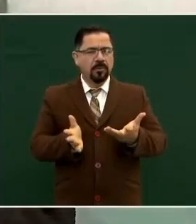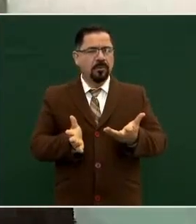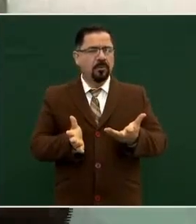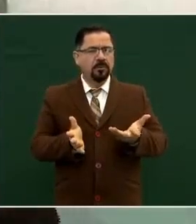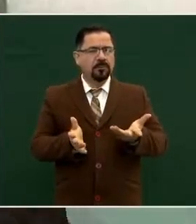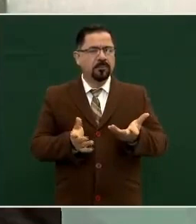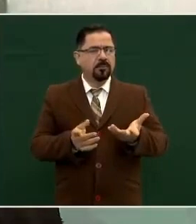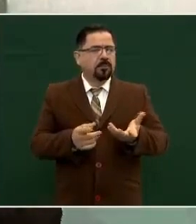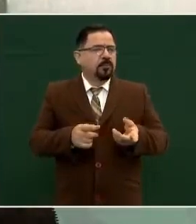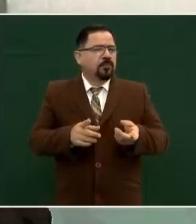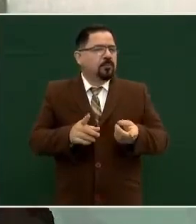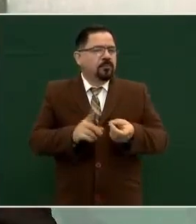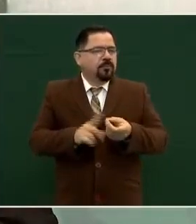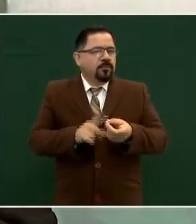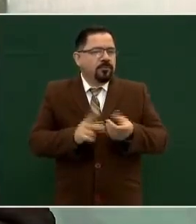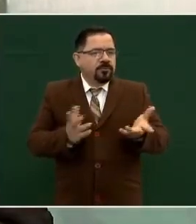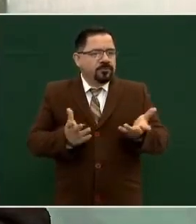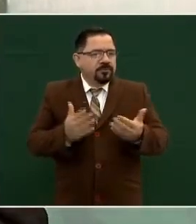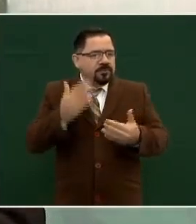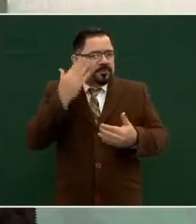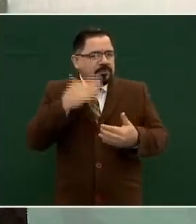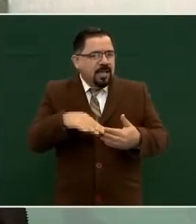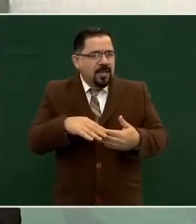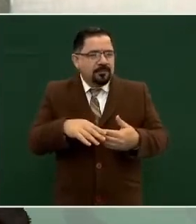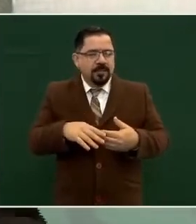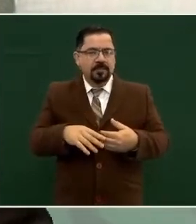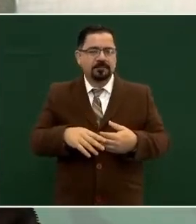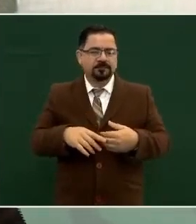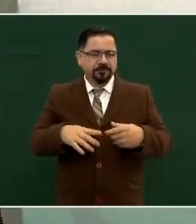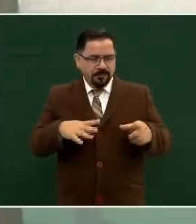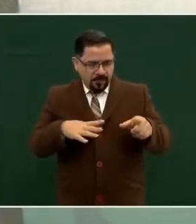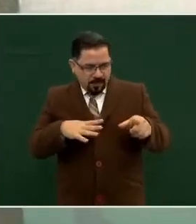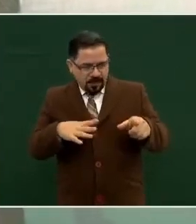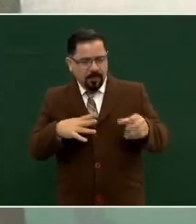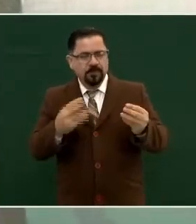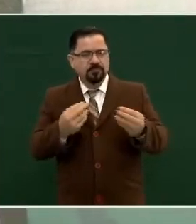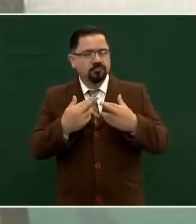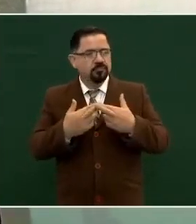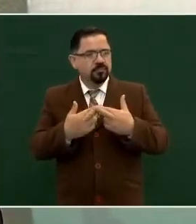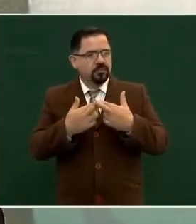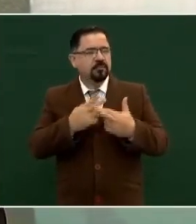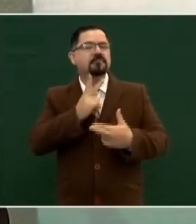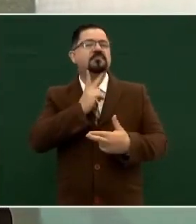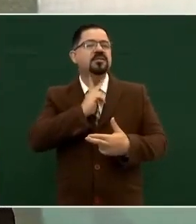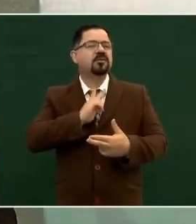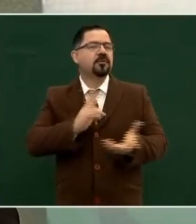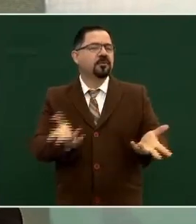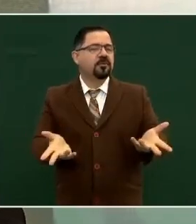donde se sabía de antemano que había petróleo.